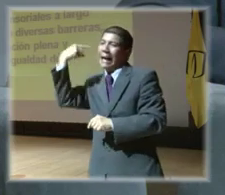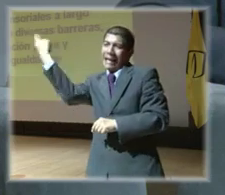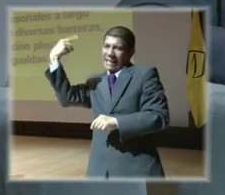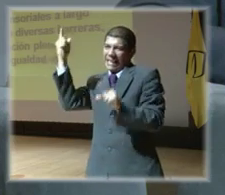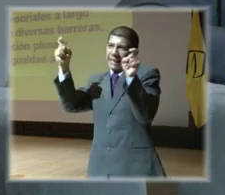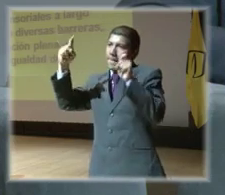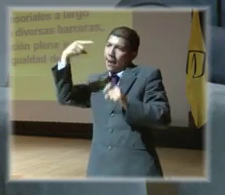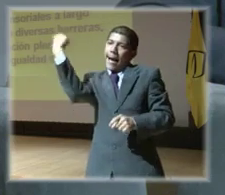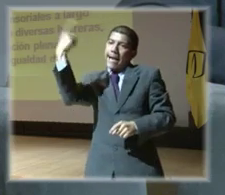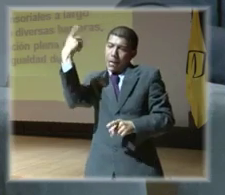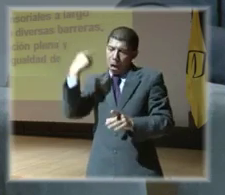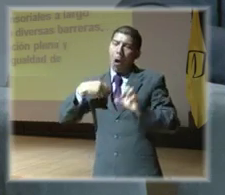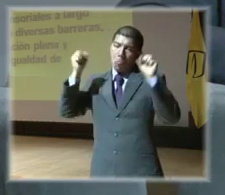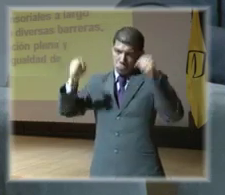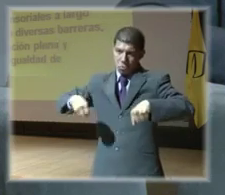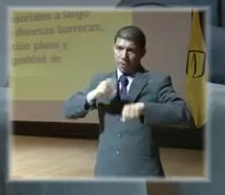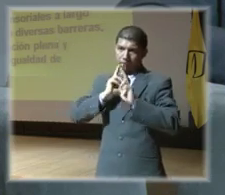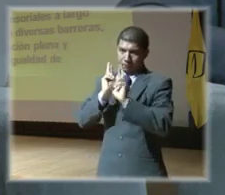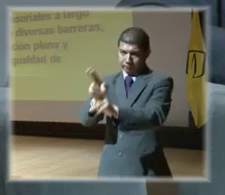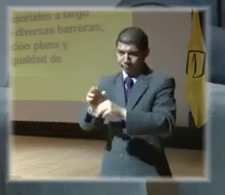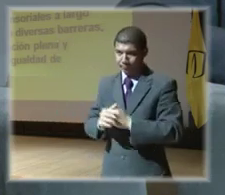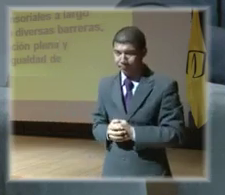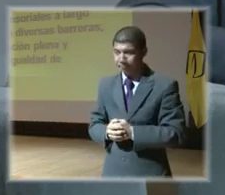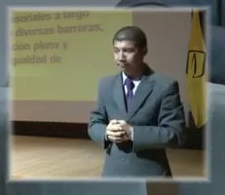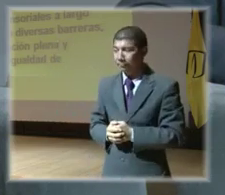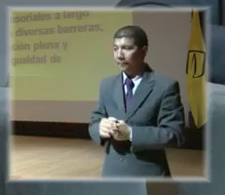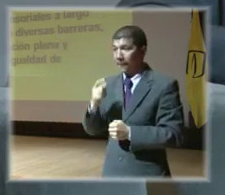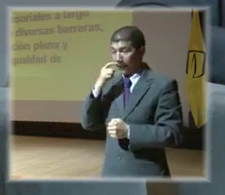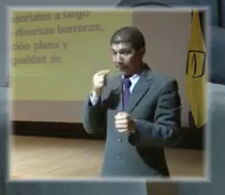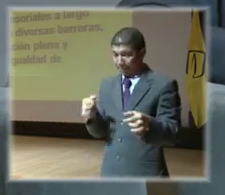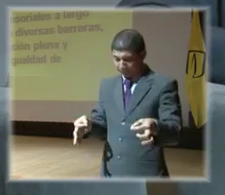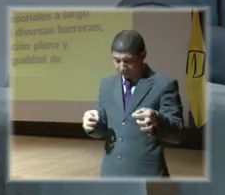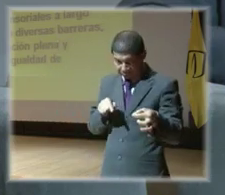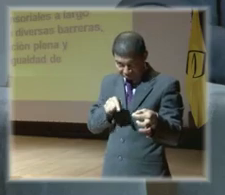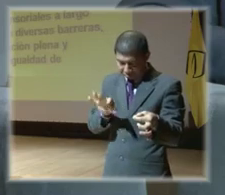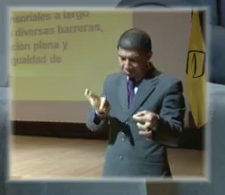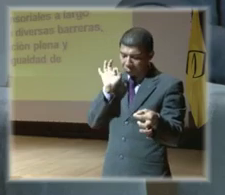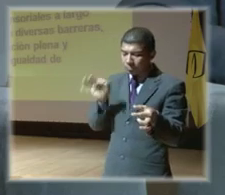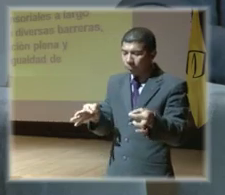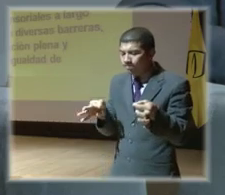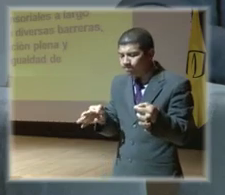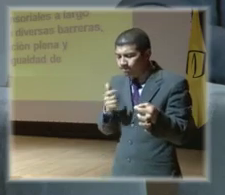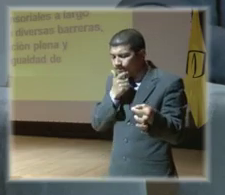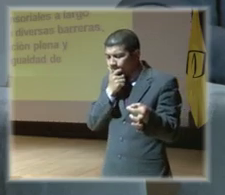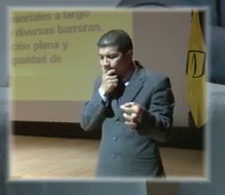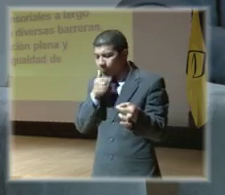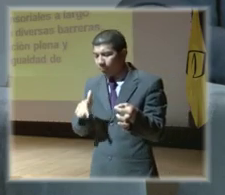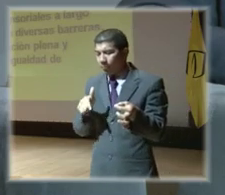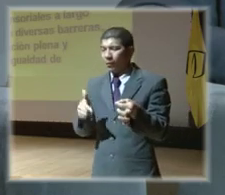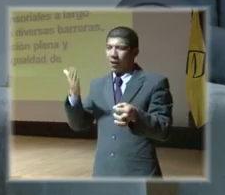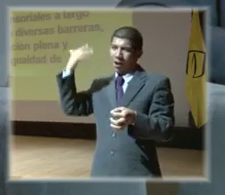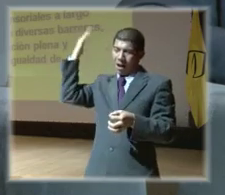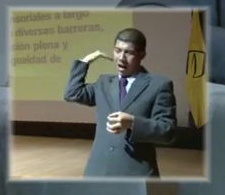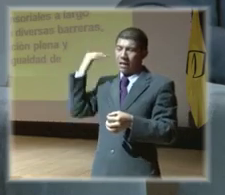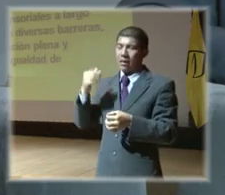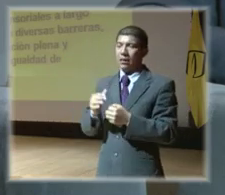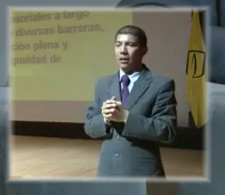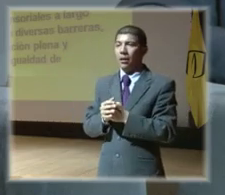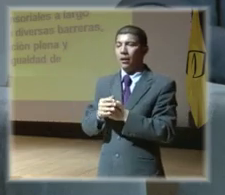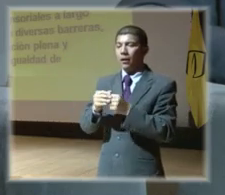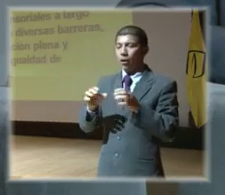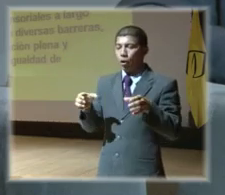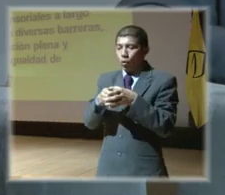ellas, y quien quiera puede responder, de acuerdo con la opinión general número 1 de 2014 del Comité de